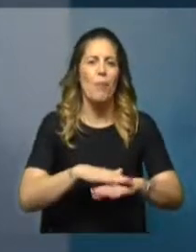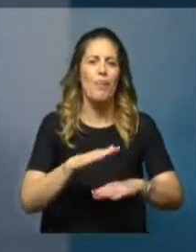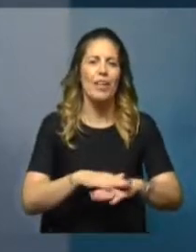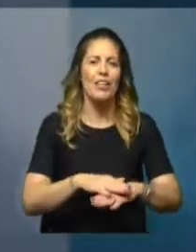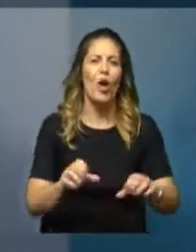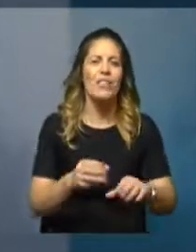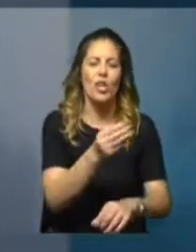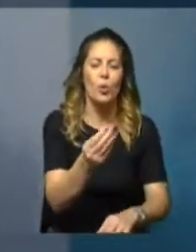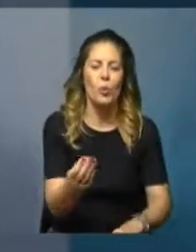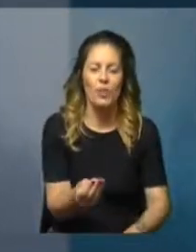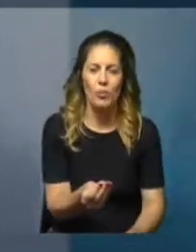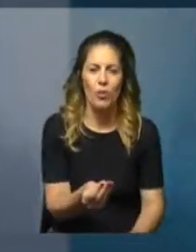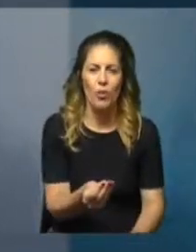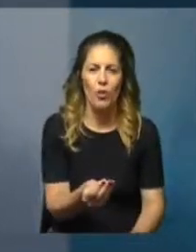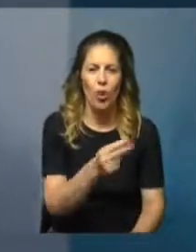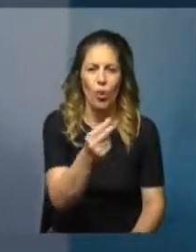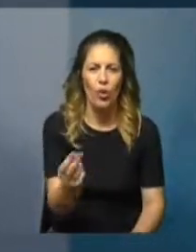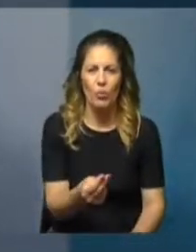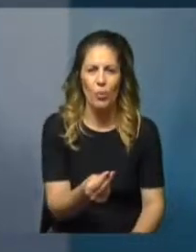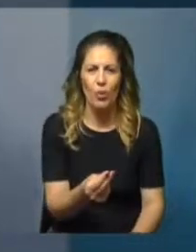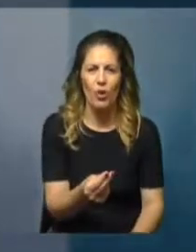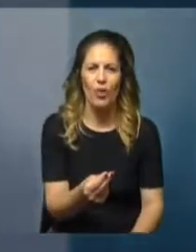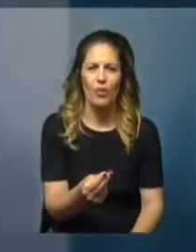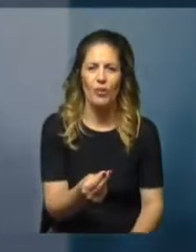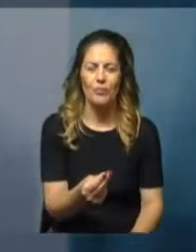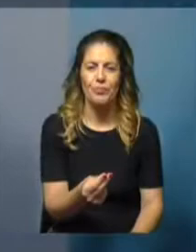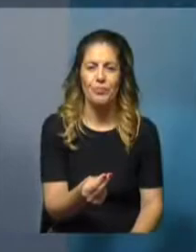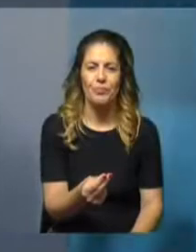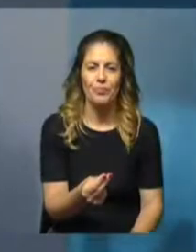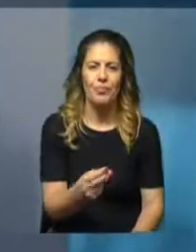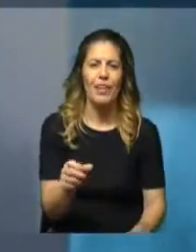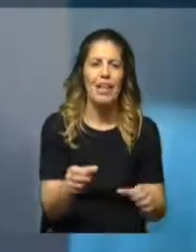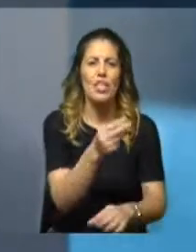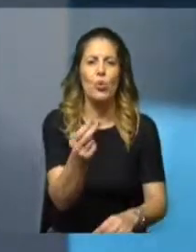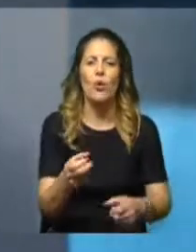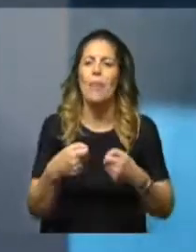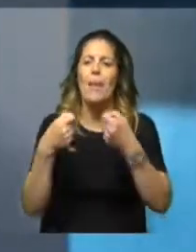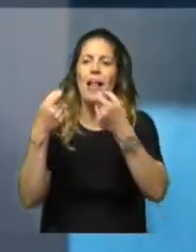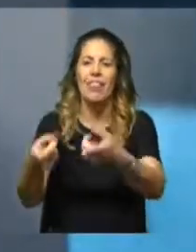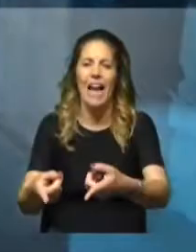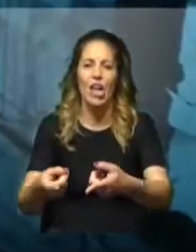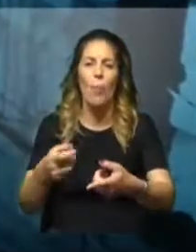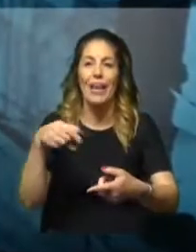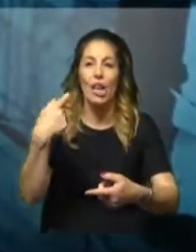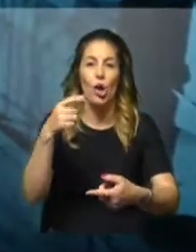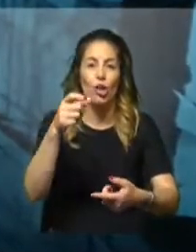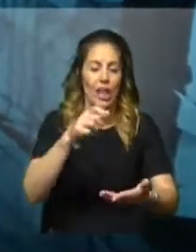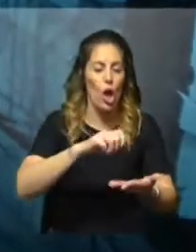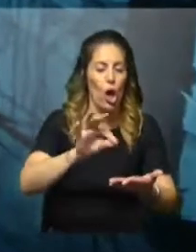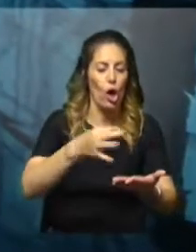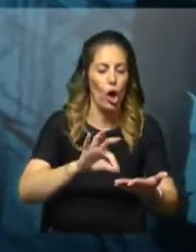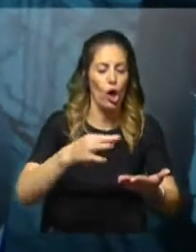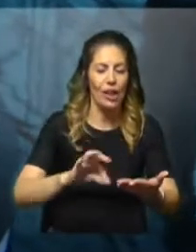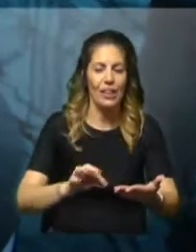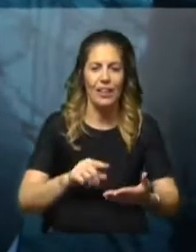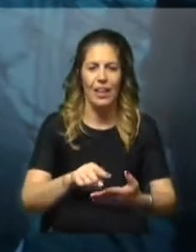haciendo un dibujo tipo ponerle la era moderna ya tipo este hacer un dibujo para mandarlo para corregieron la onda después